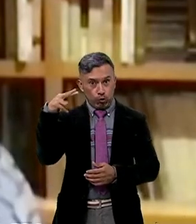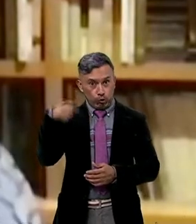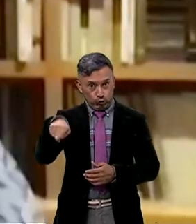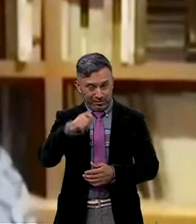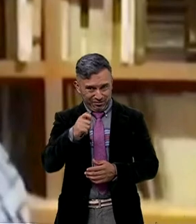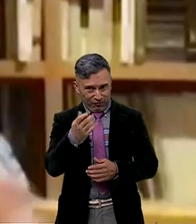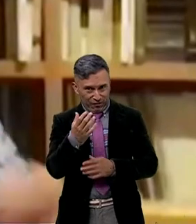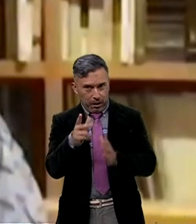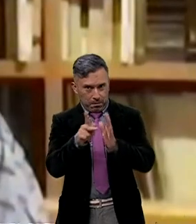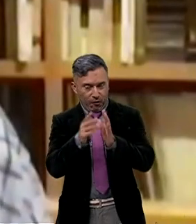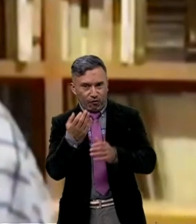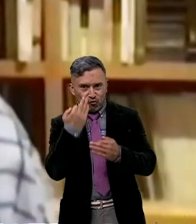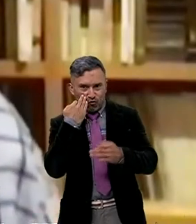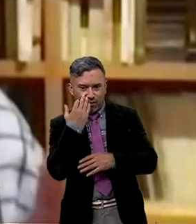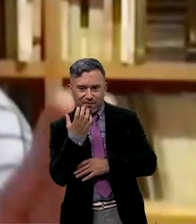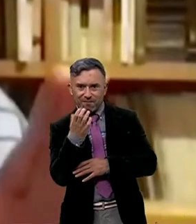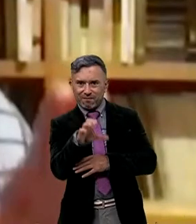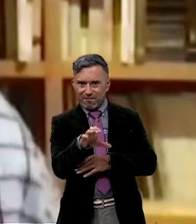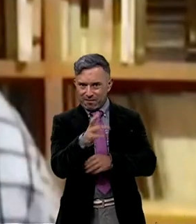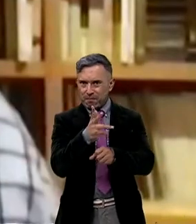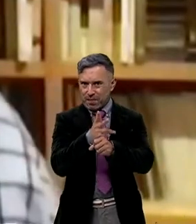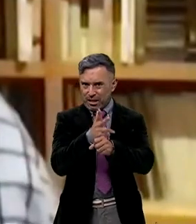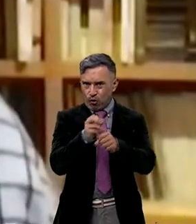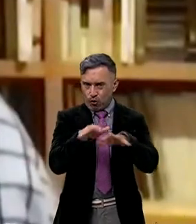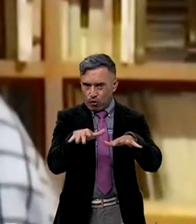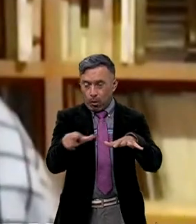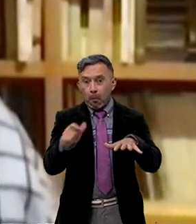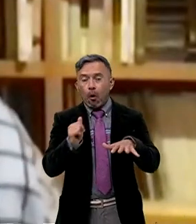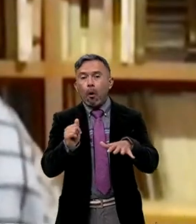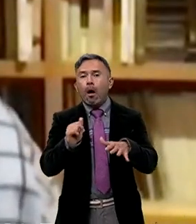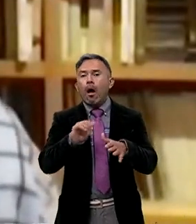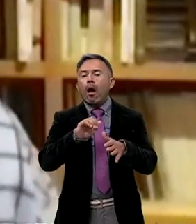se separaban boletas